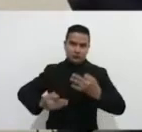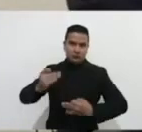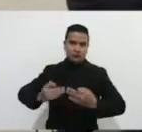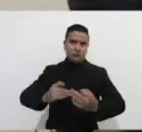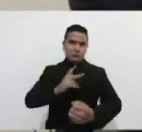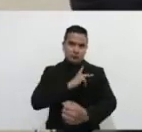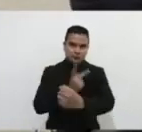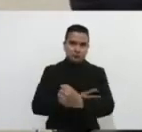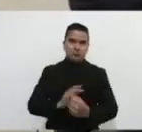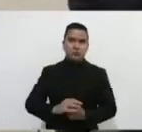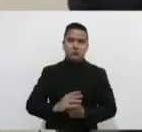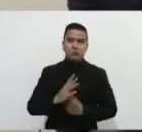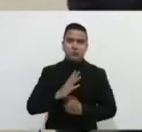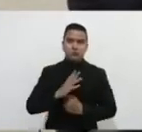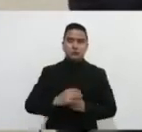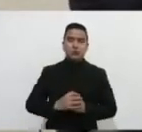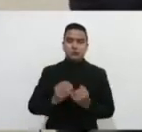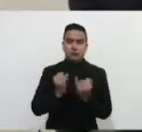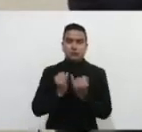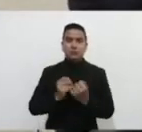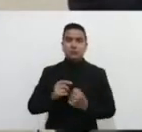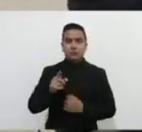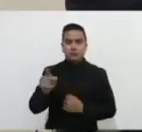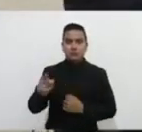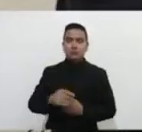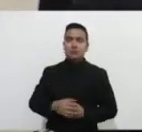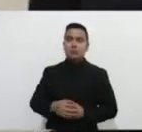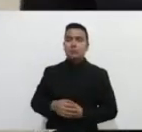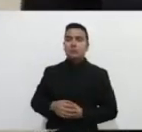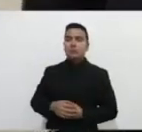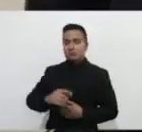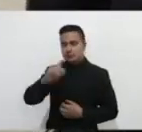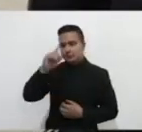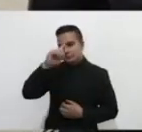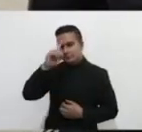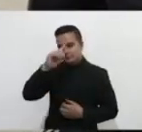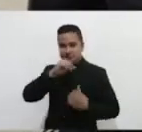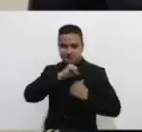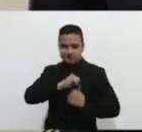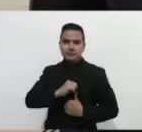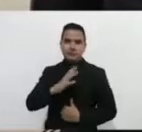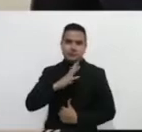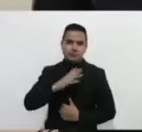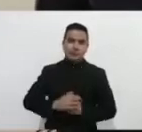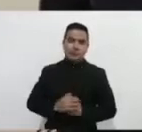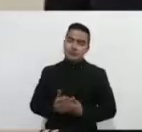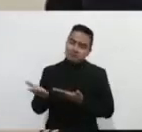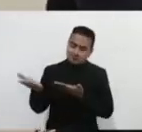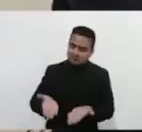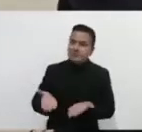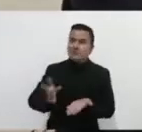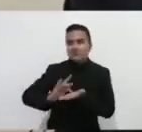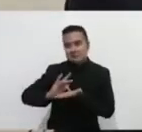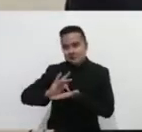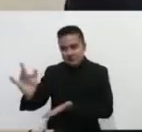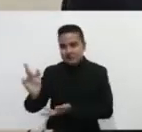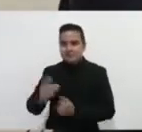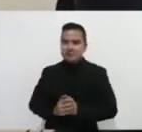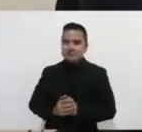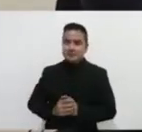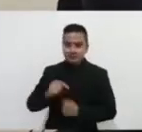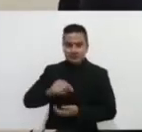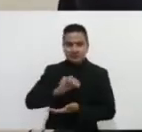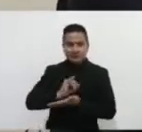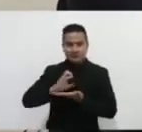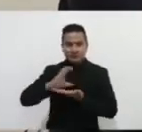Federación y actualmente es consejera del Instituto Nacional Electoral. Consejera, muchísimas gracias por estar aquí en La Urna, el programa de radio y